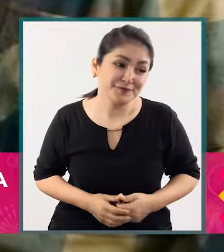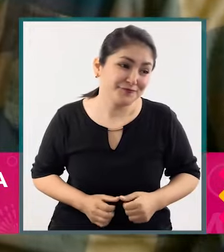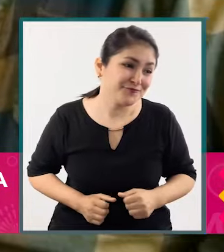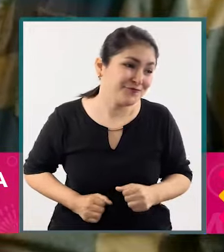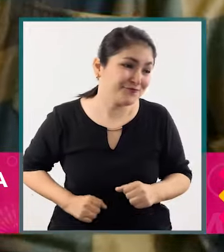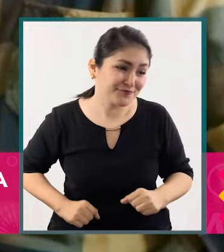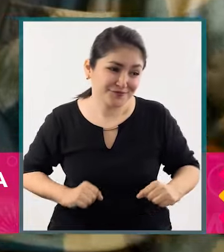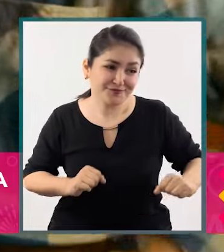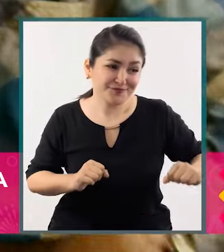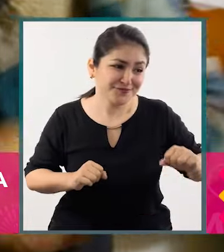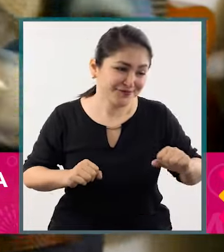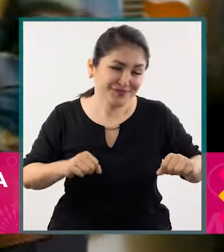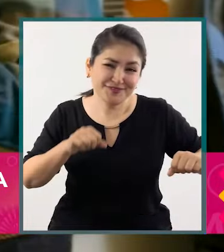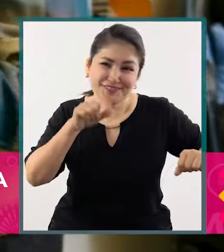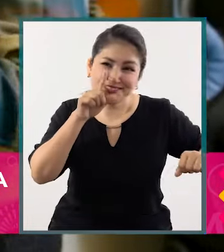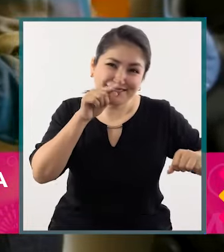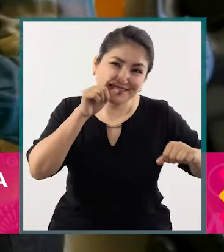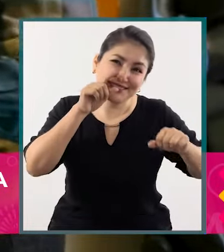Eso.